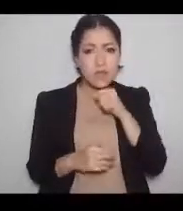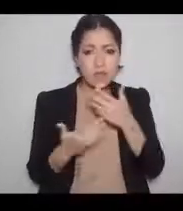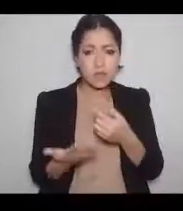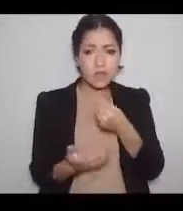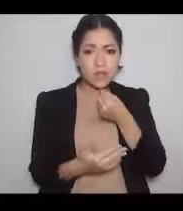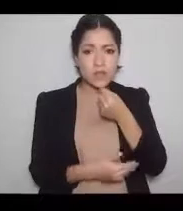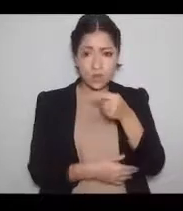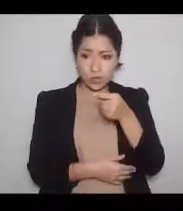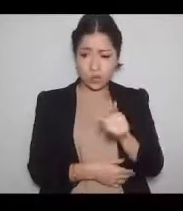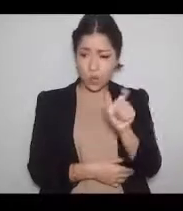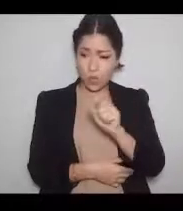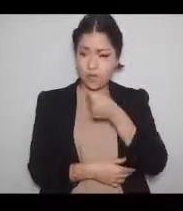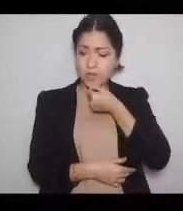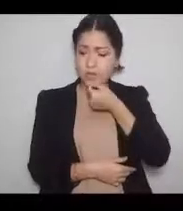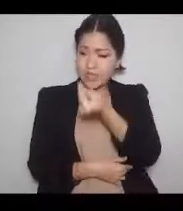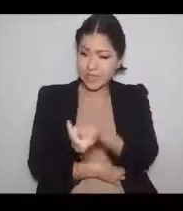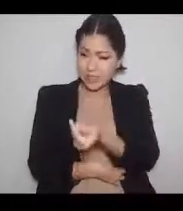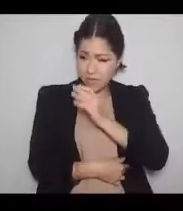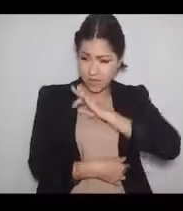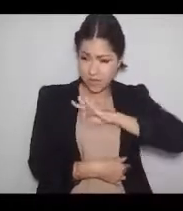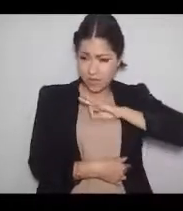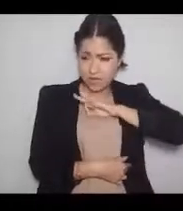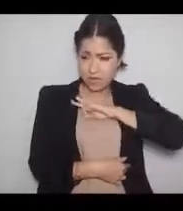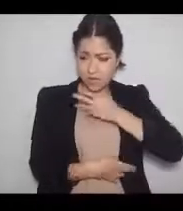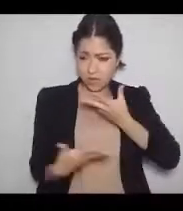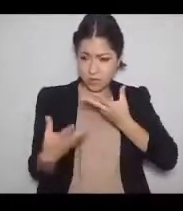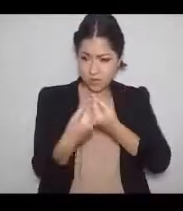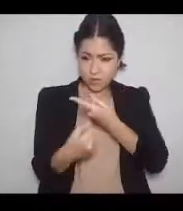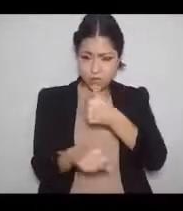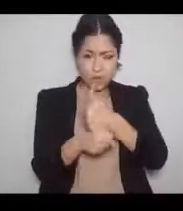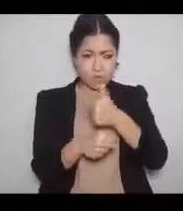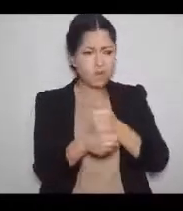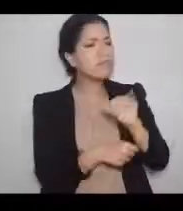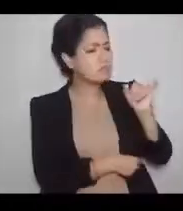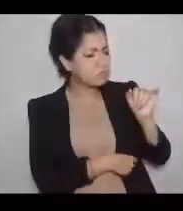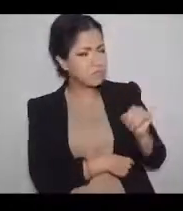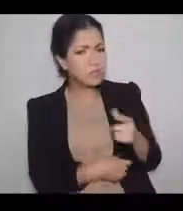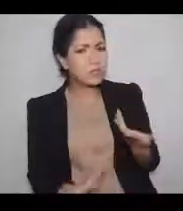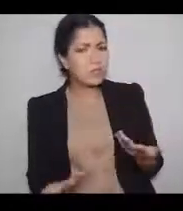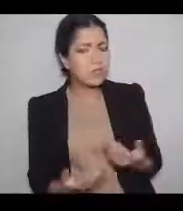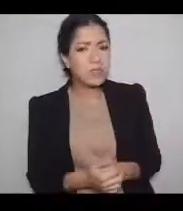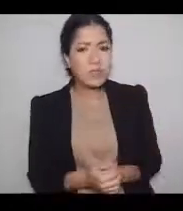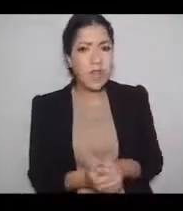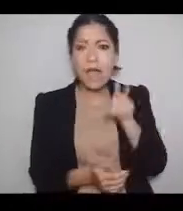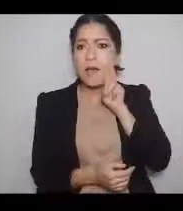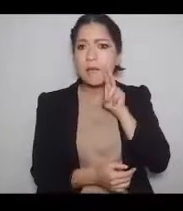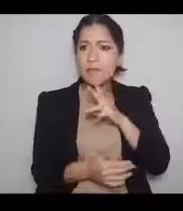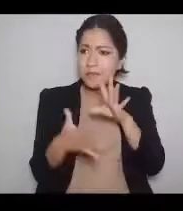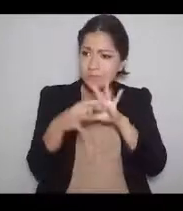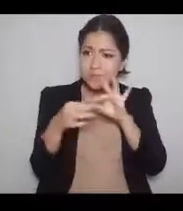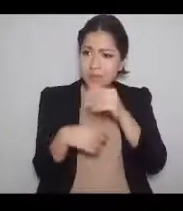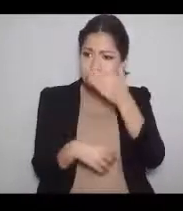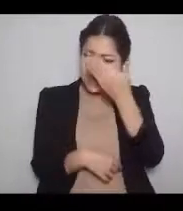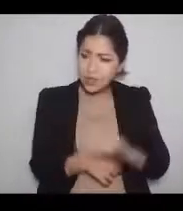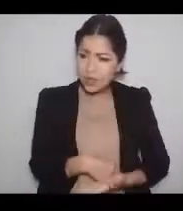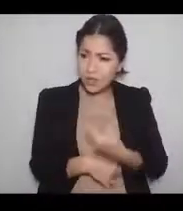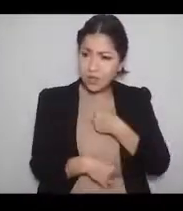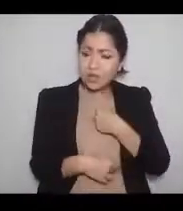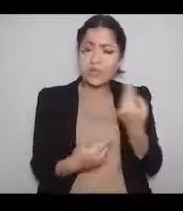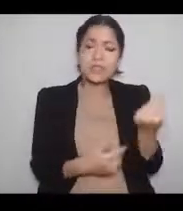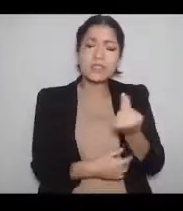Háblame de ti, no sé. Necesito distraerme. ¿Qué pedo contigo? Tienes talento marrano. Lo dice una revista